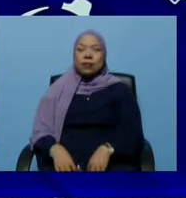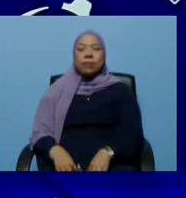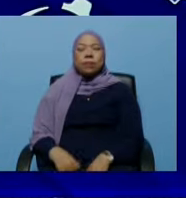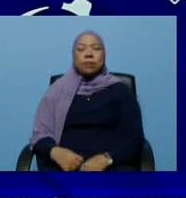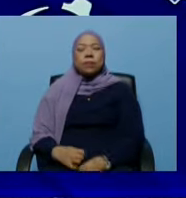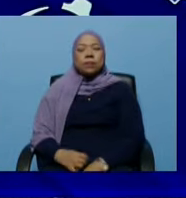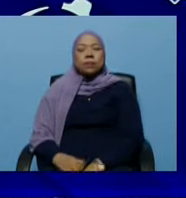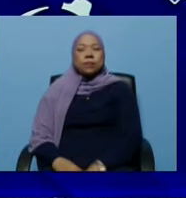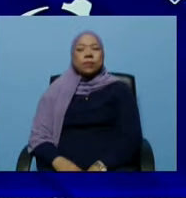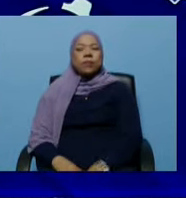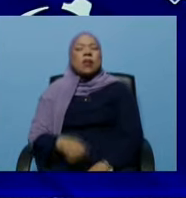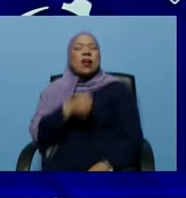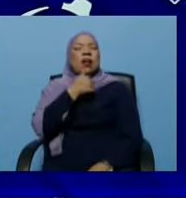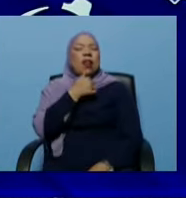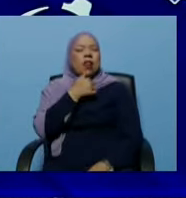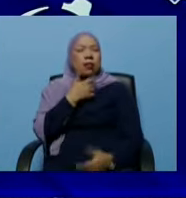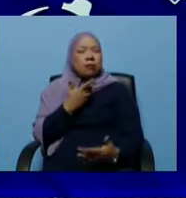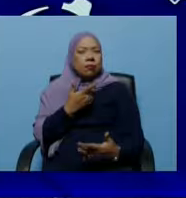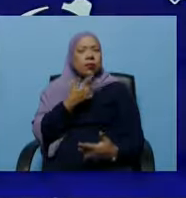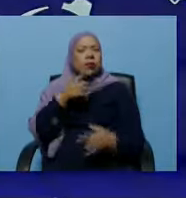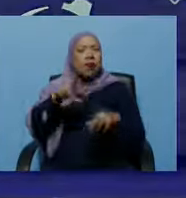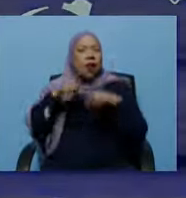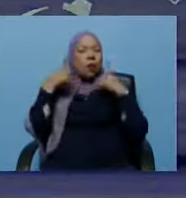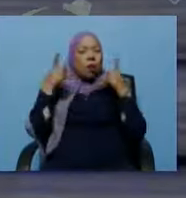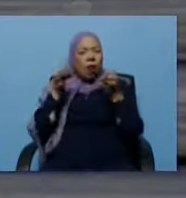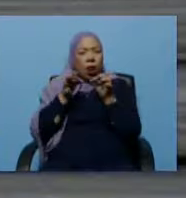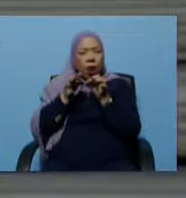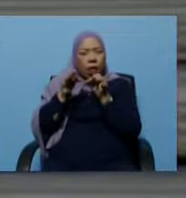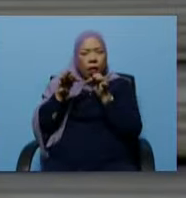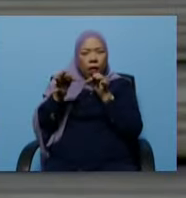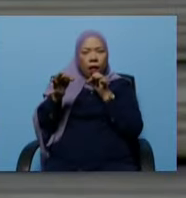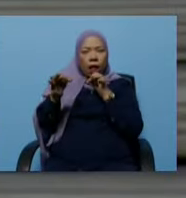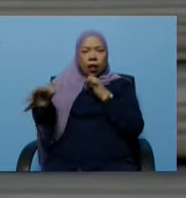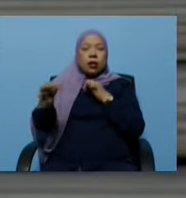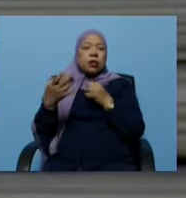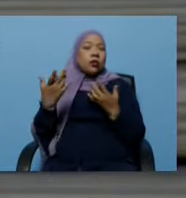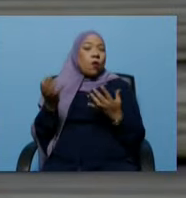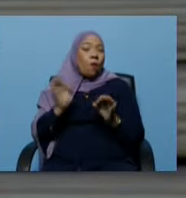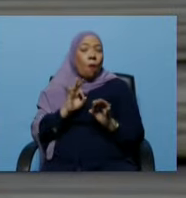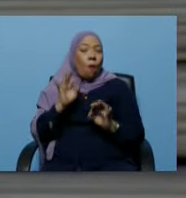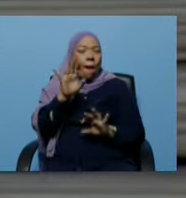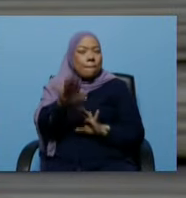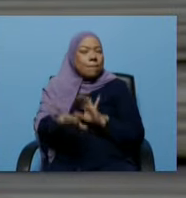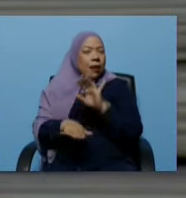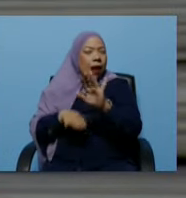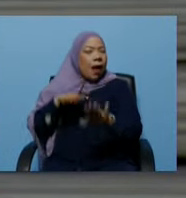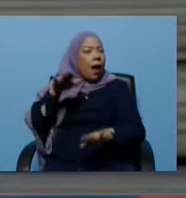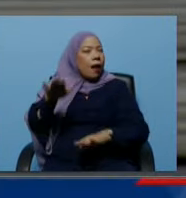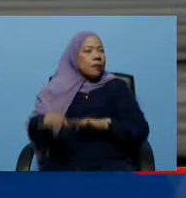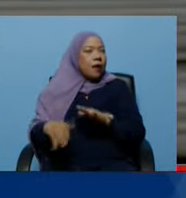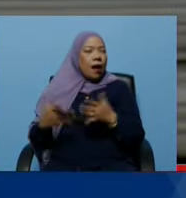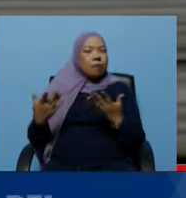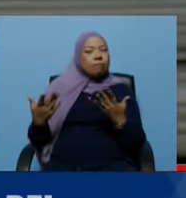¿Quién dijo que La Guaira es lejos? La Guaira no solo son playas.